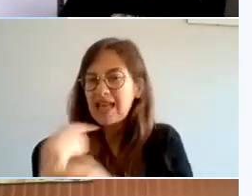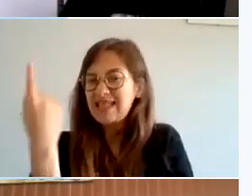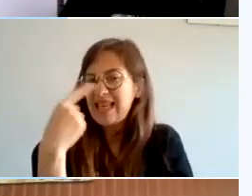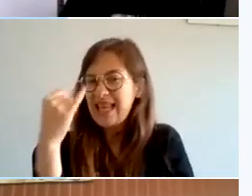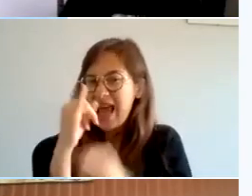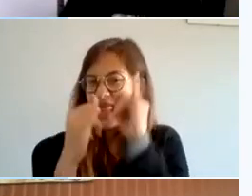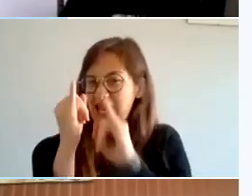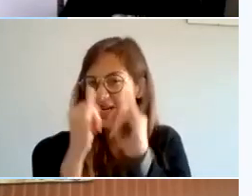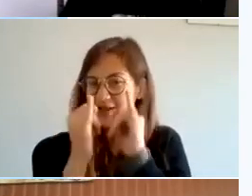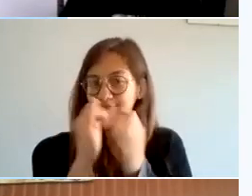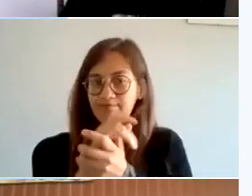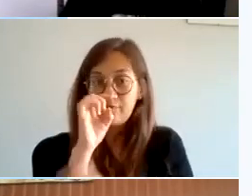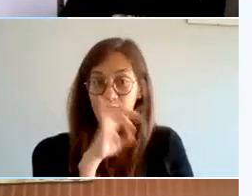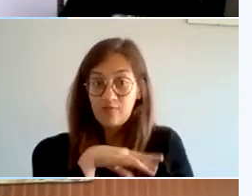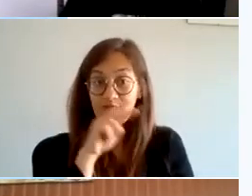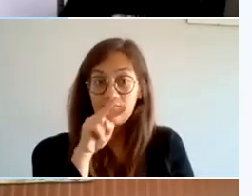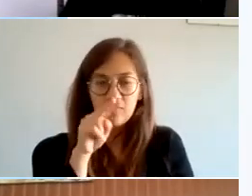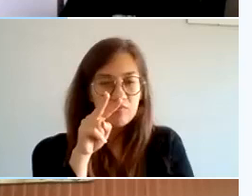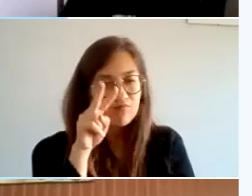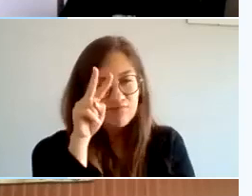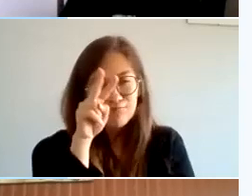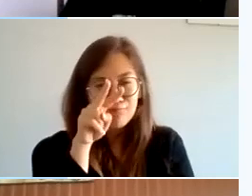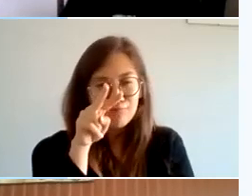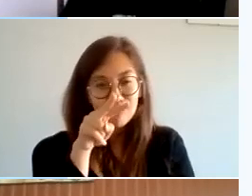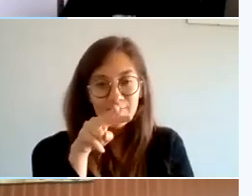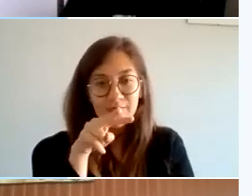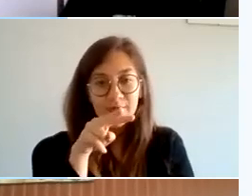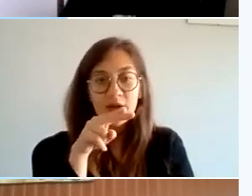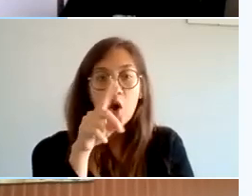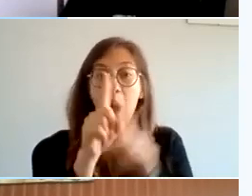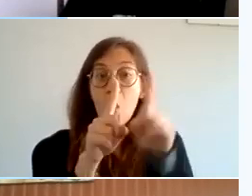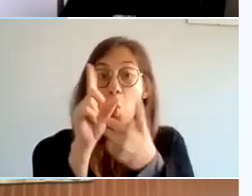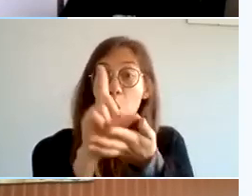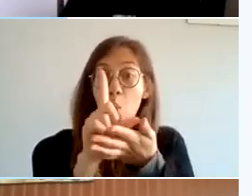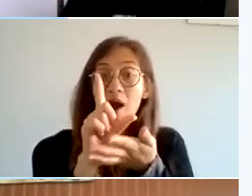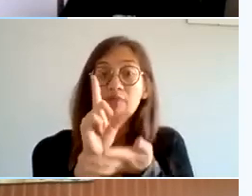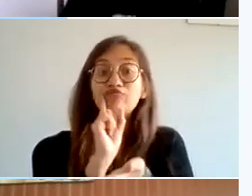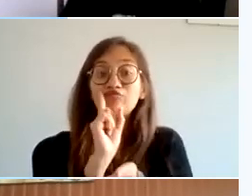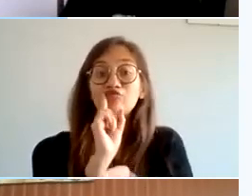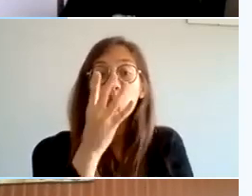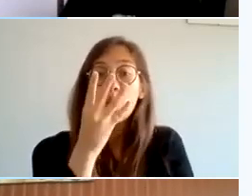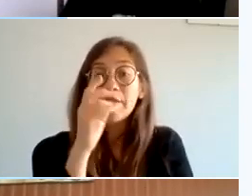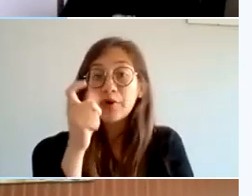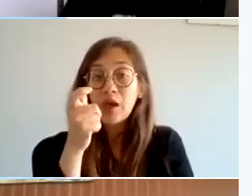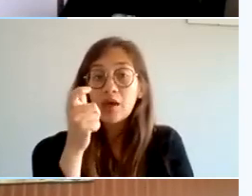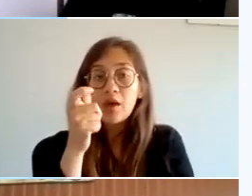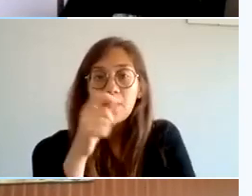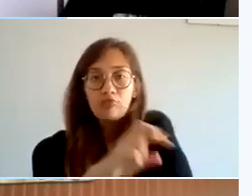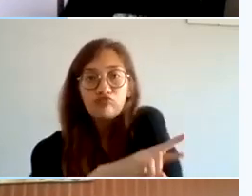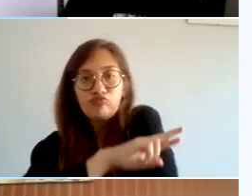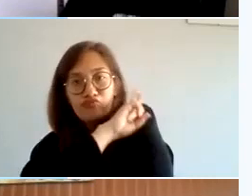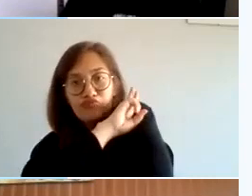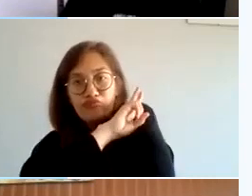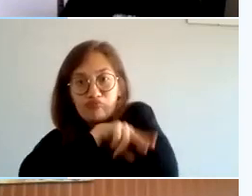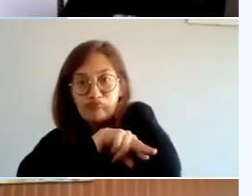Aquí vemos Chile con zonas que tienen mucha conexión, especialmente al centro, y en el norte y en el sur hay